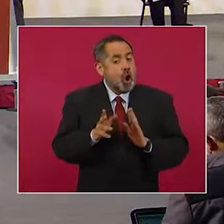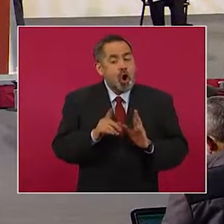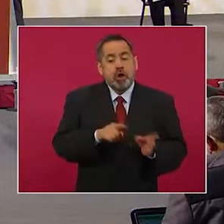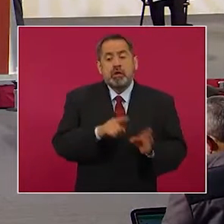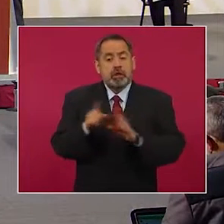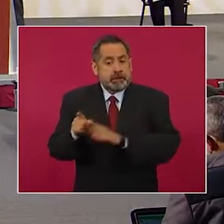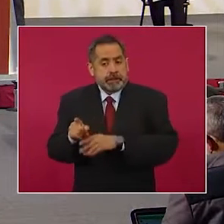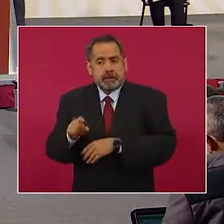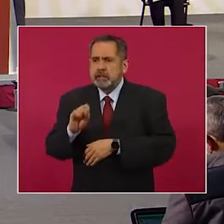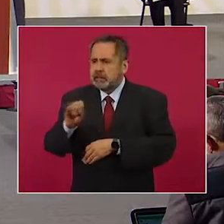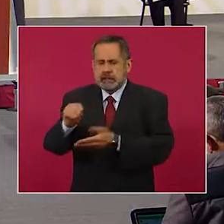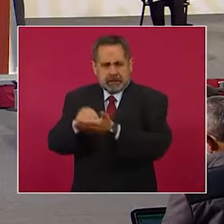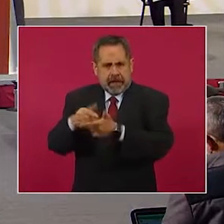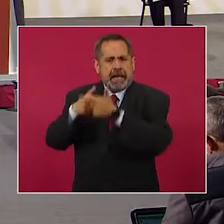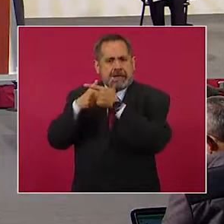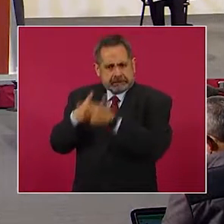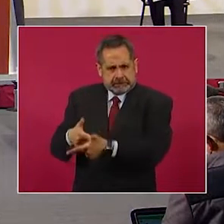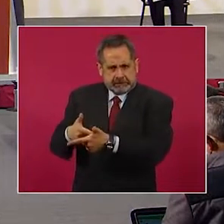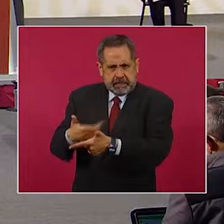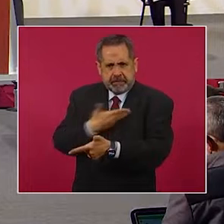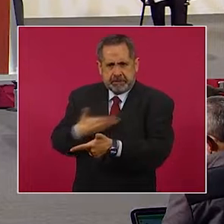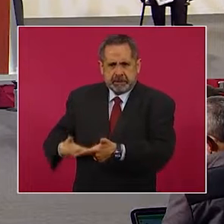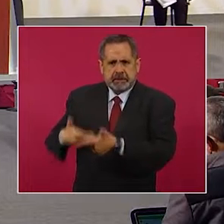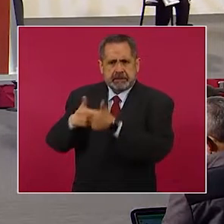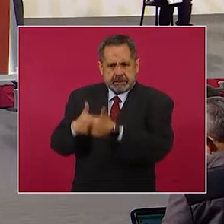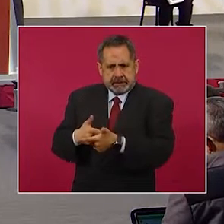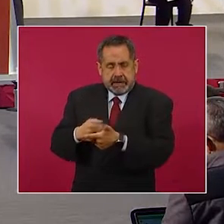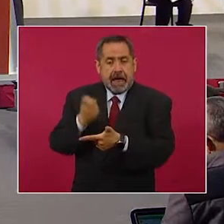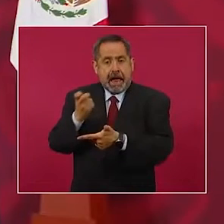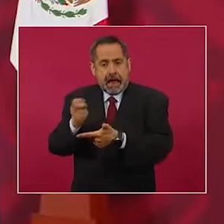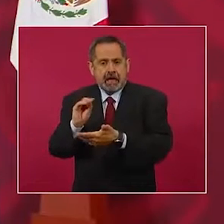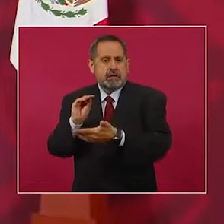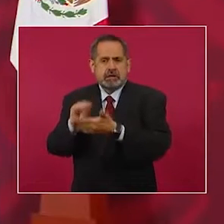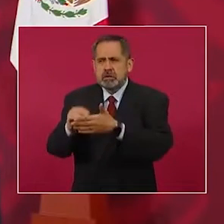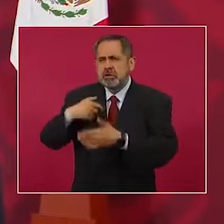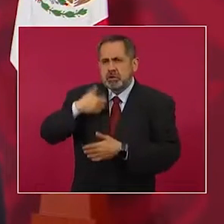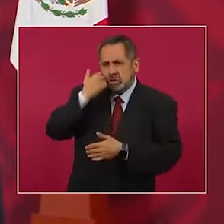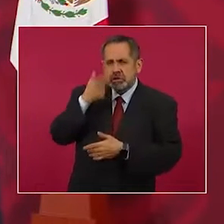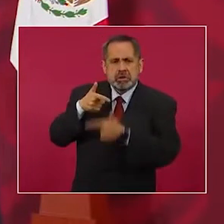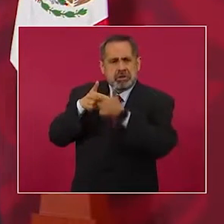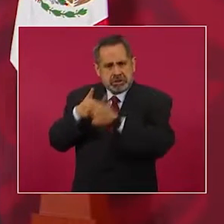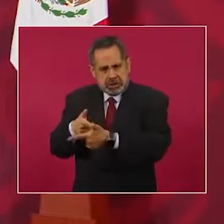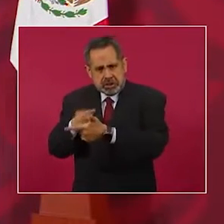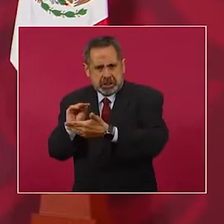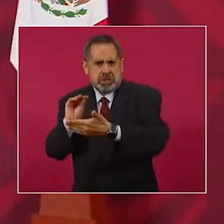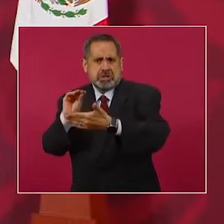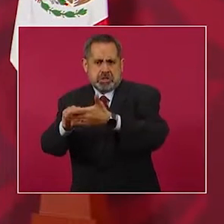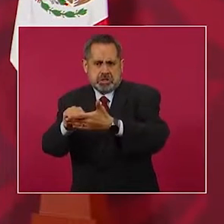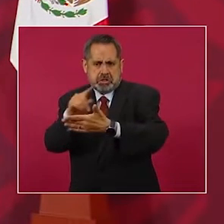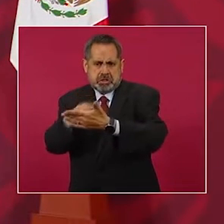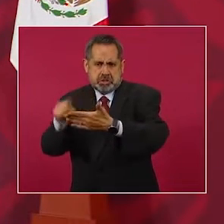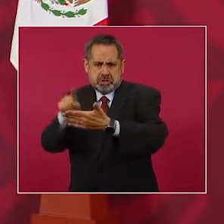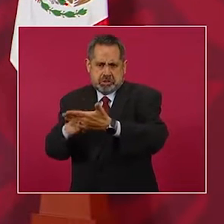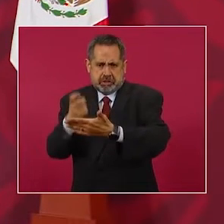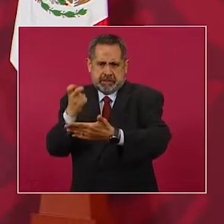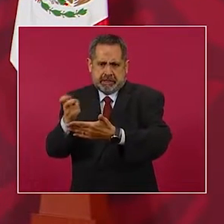Que siga en la presidencia. Es los que quieren que yo termine el periodo.